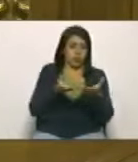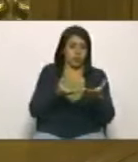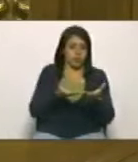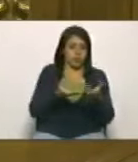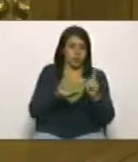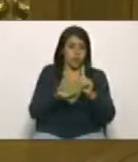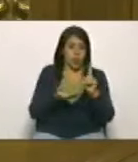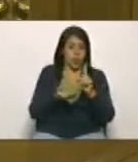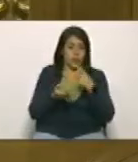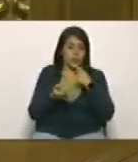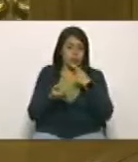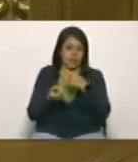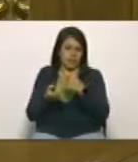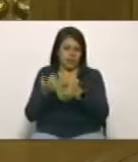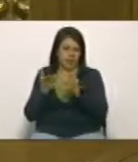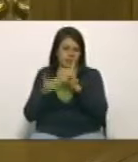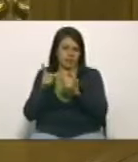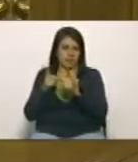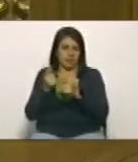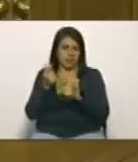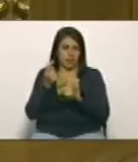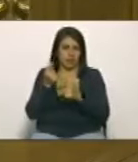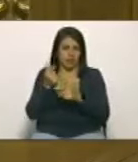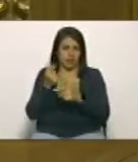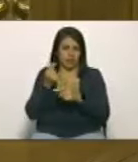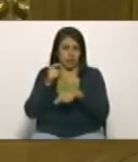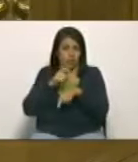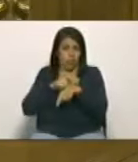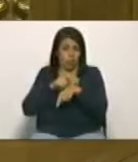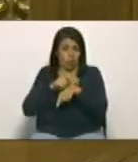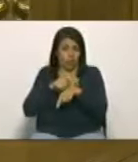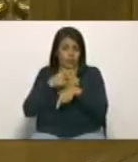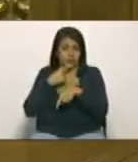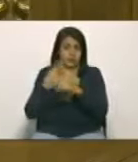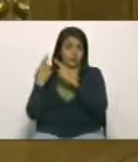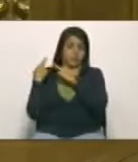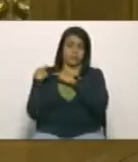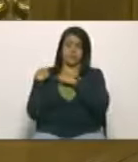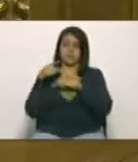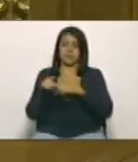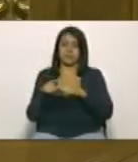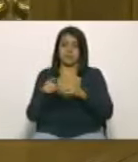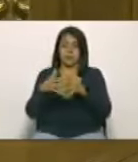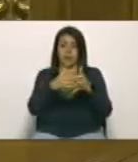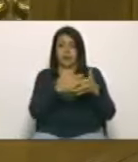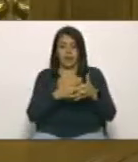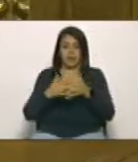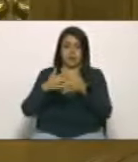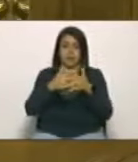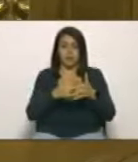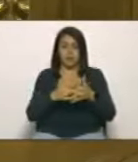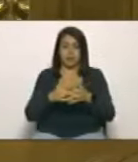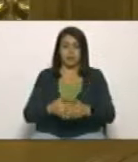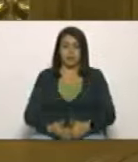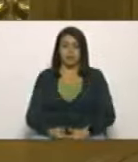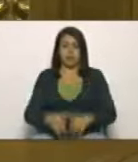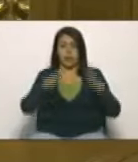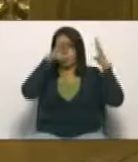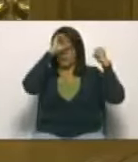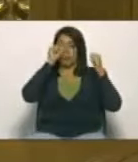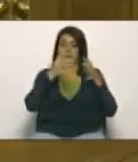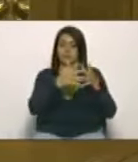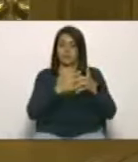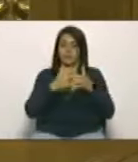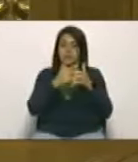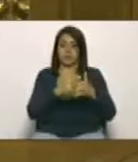Igual, decía hace 24 horas quizás la representante de los Estados Unidos la embajadora de Estados